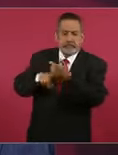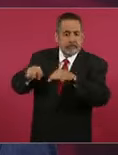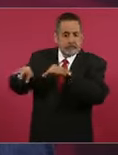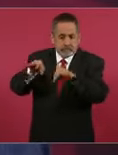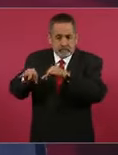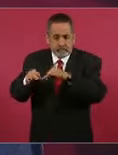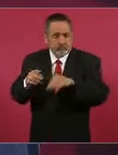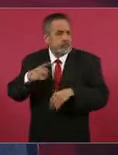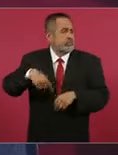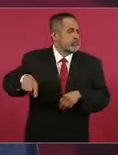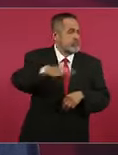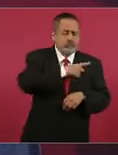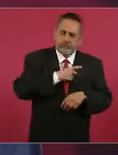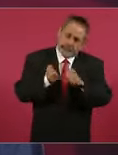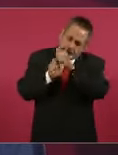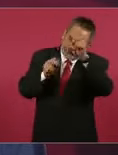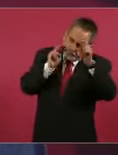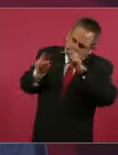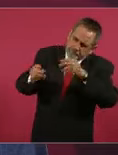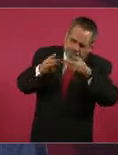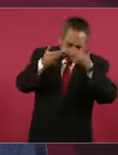vez más pública.